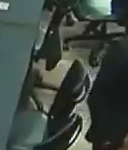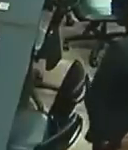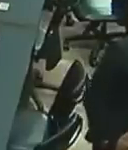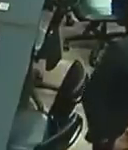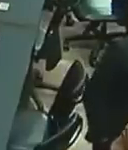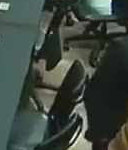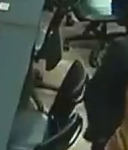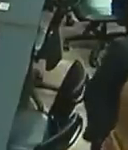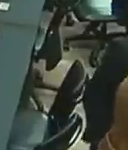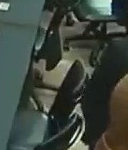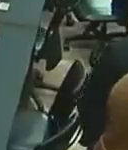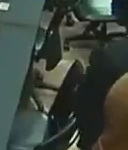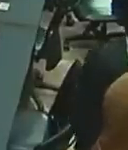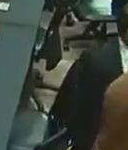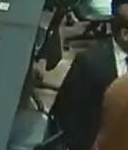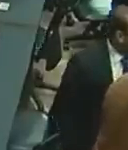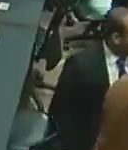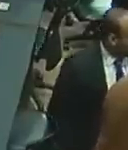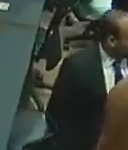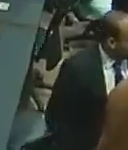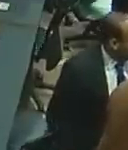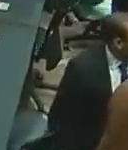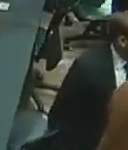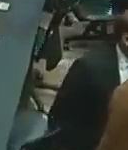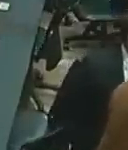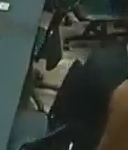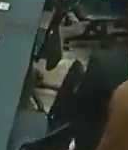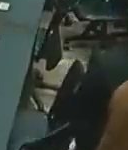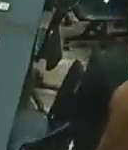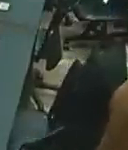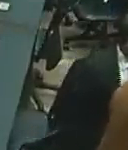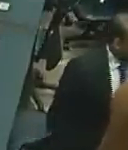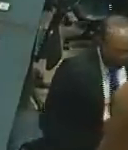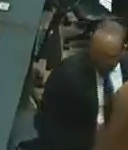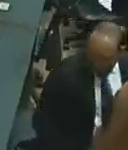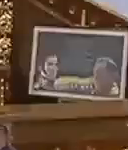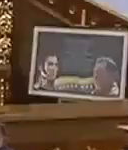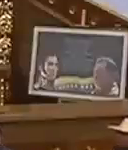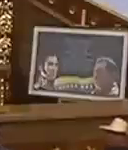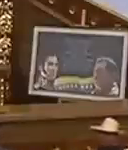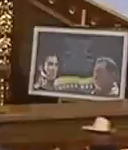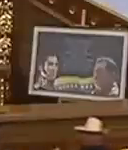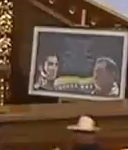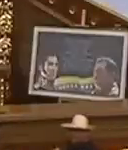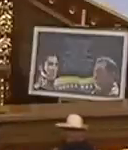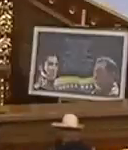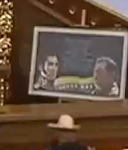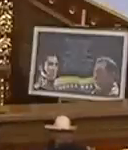ANTV, tu canal al Parlamento. Tengan todas y todos muy buenas tardes.